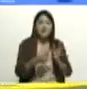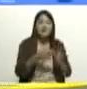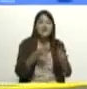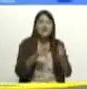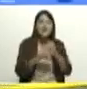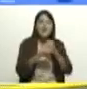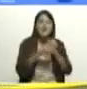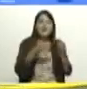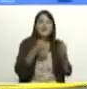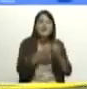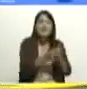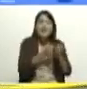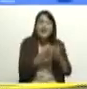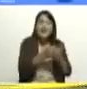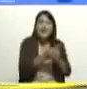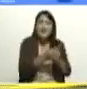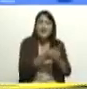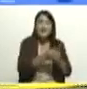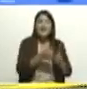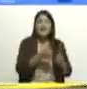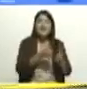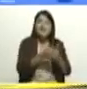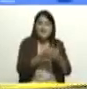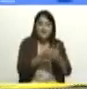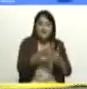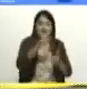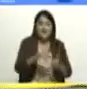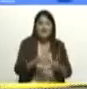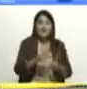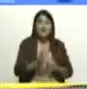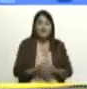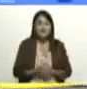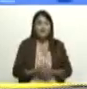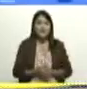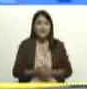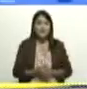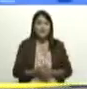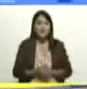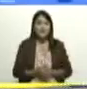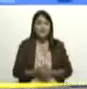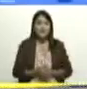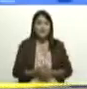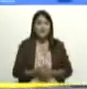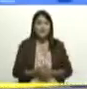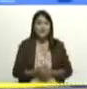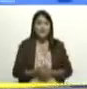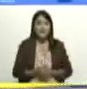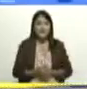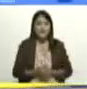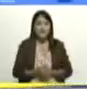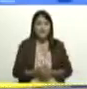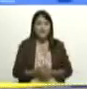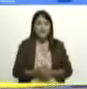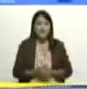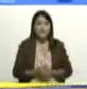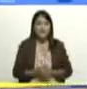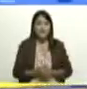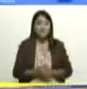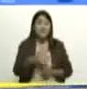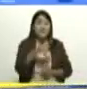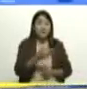planeamiento al piloto Castro Soteldo. ¿Cómo la llaman ustedes los pilotos? Tener una buena